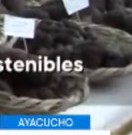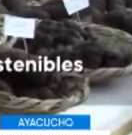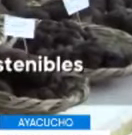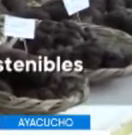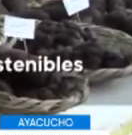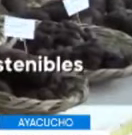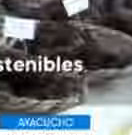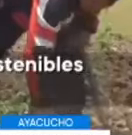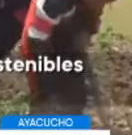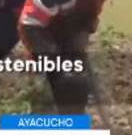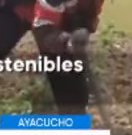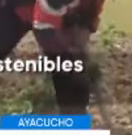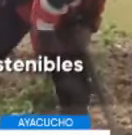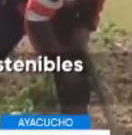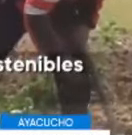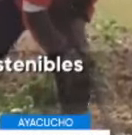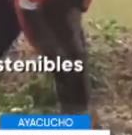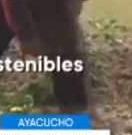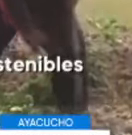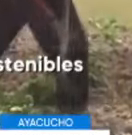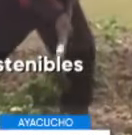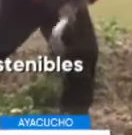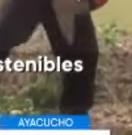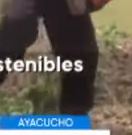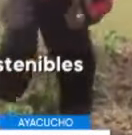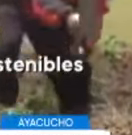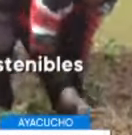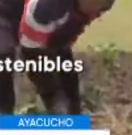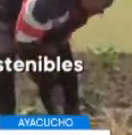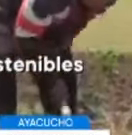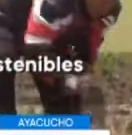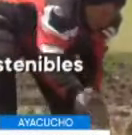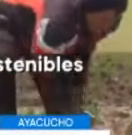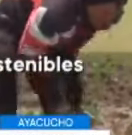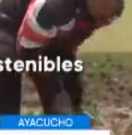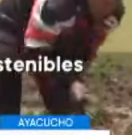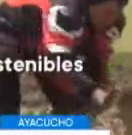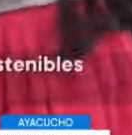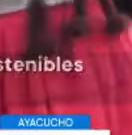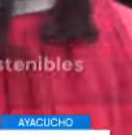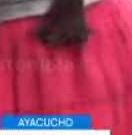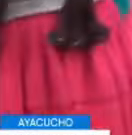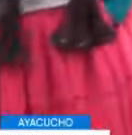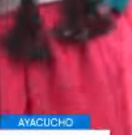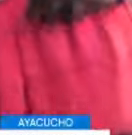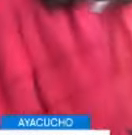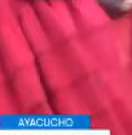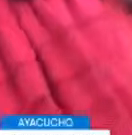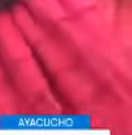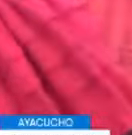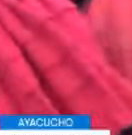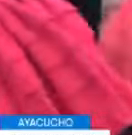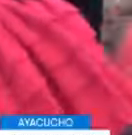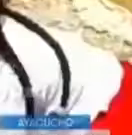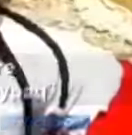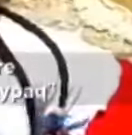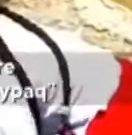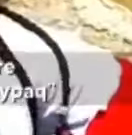Uywasiyataki. Ukaki Karakiwa, Hiura, Yapucha Yatakiwa, Wakista Taskaraki Sasiwa, Yatia